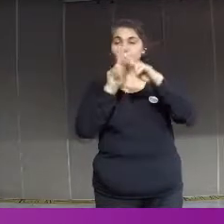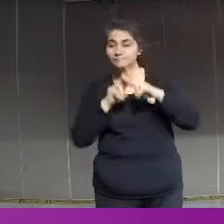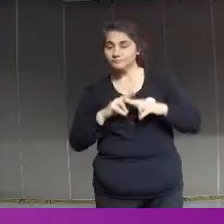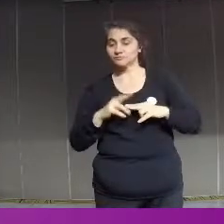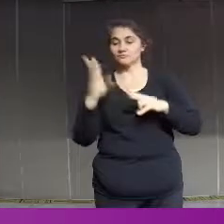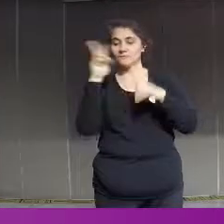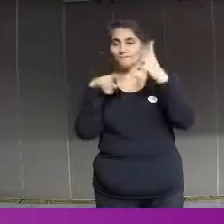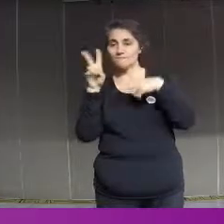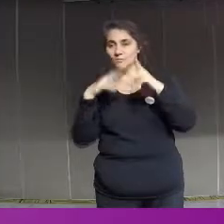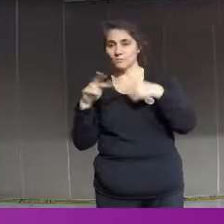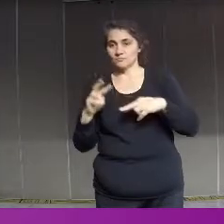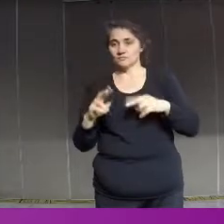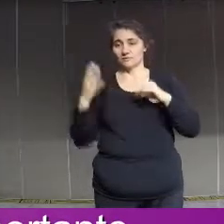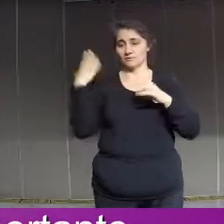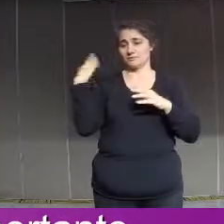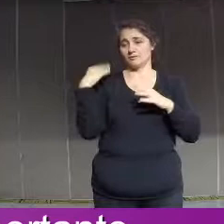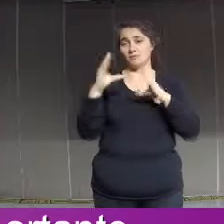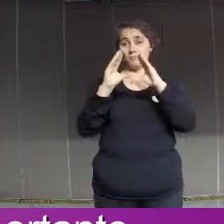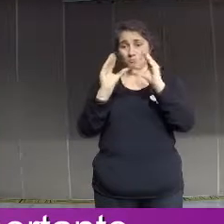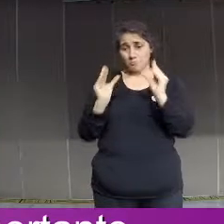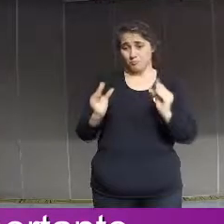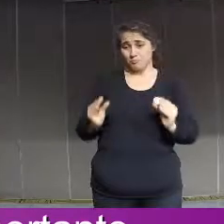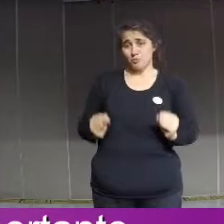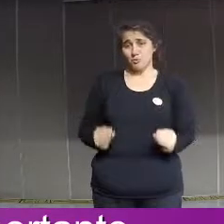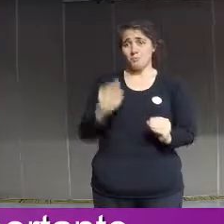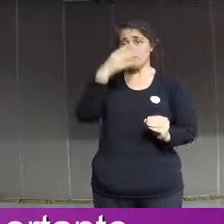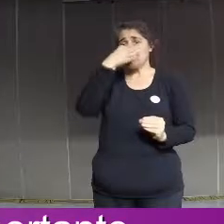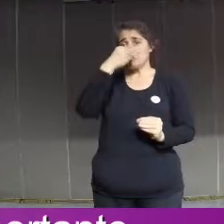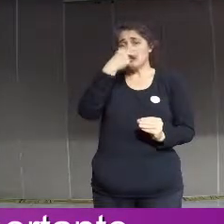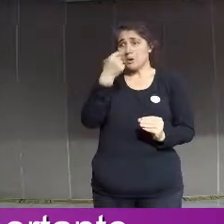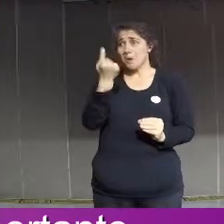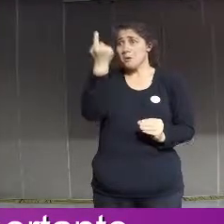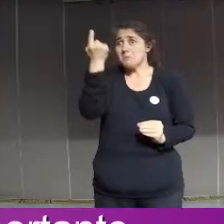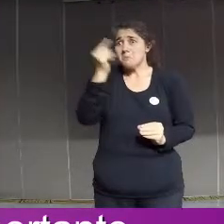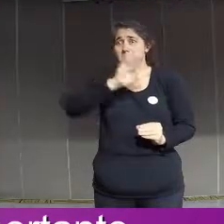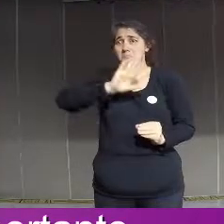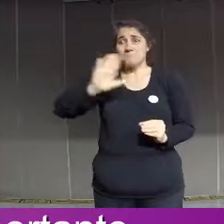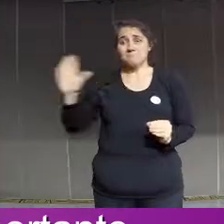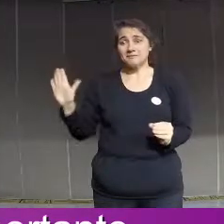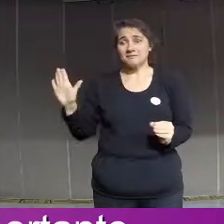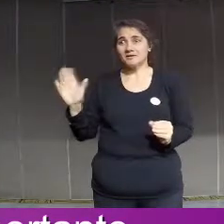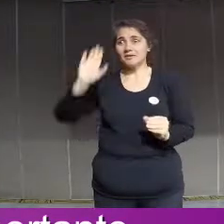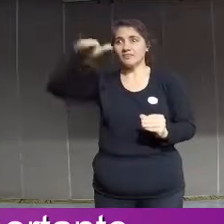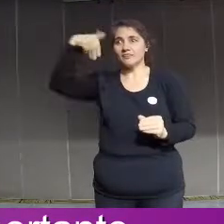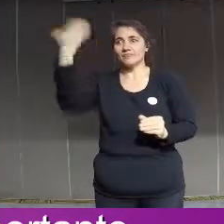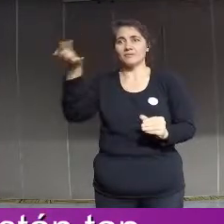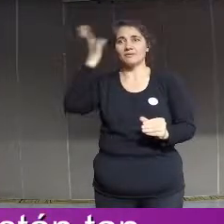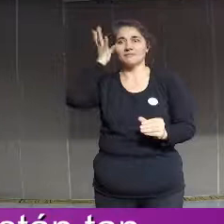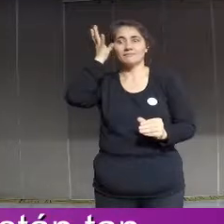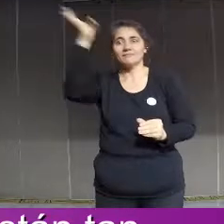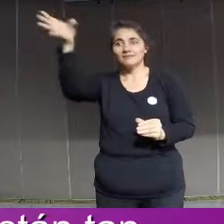hacen nunca una neumonía y de pronto se resfrían, entran por una internación, por un resfrío y bueno,